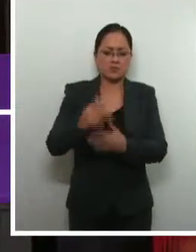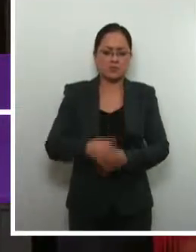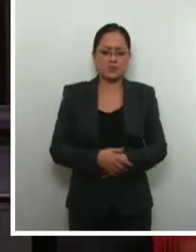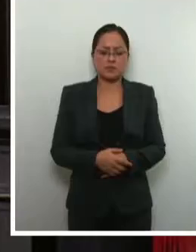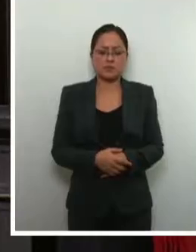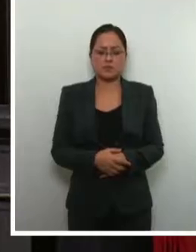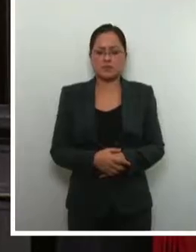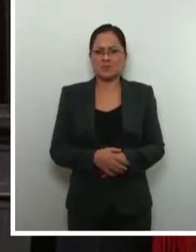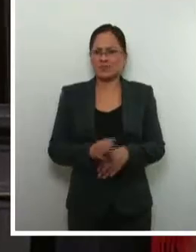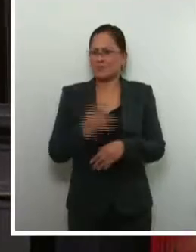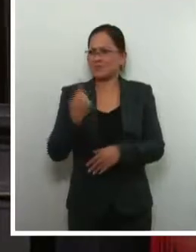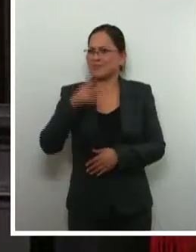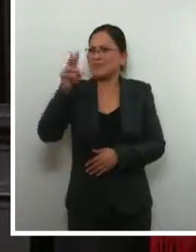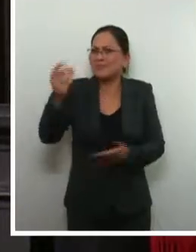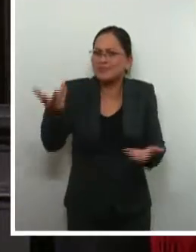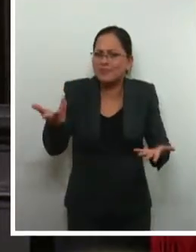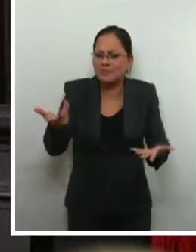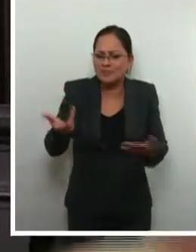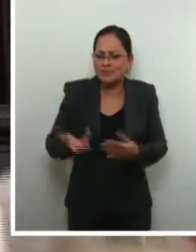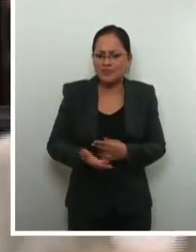¿Por qué no?